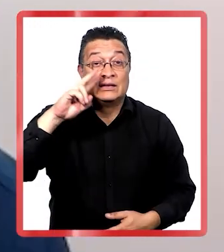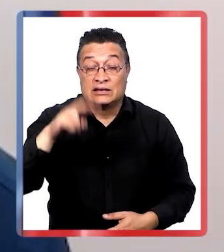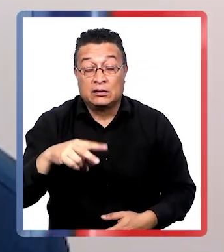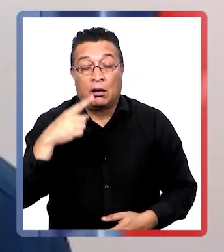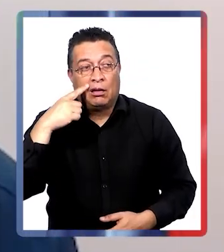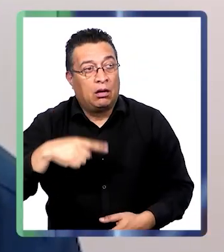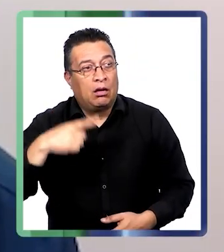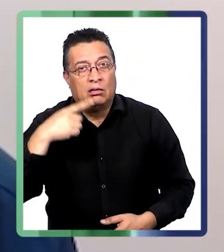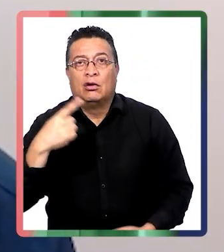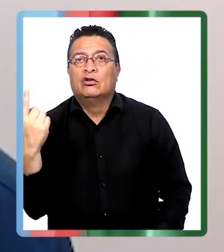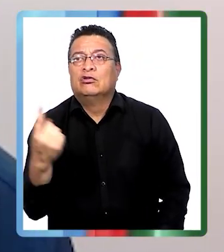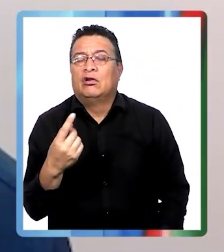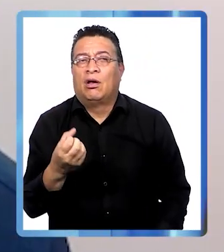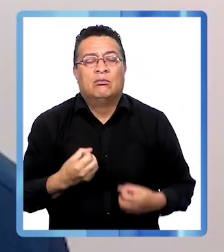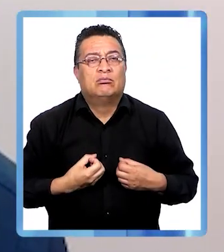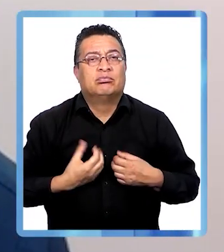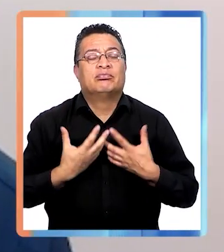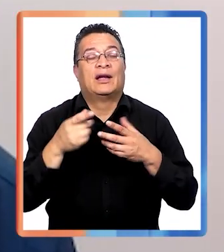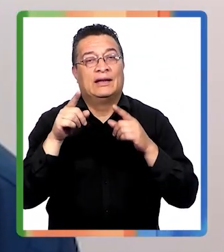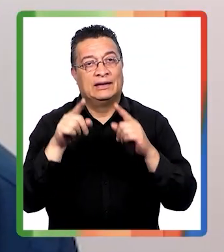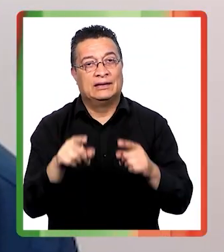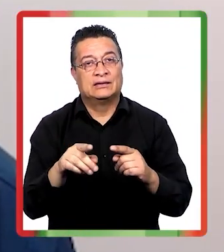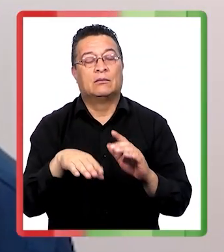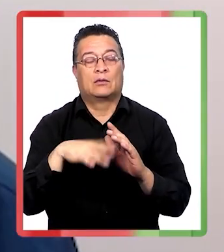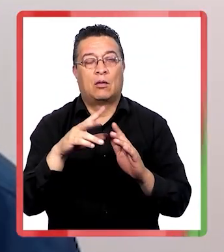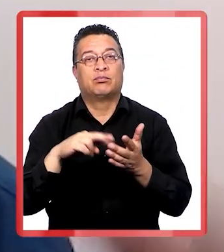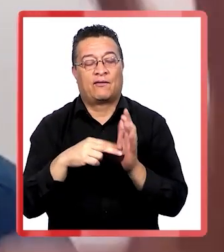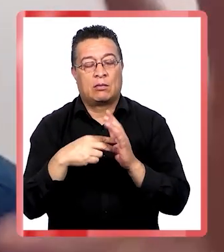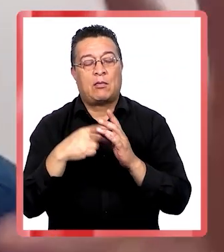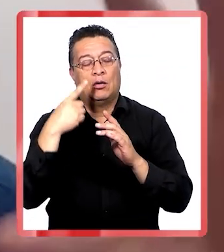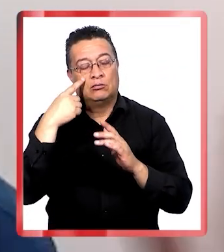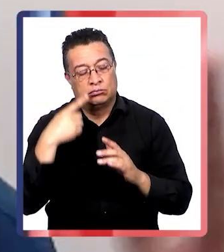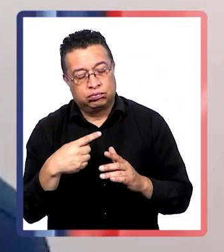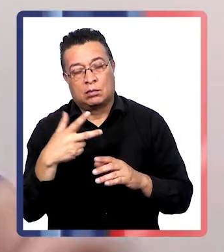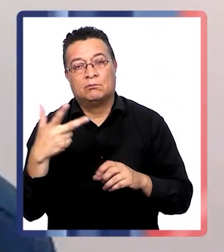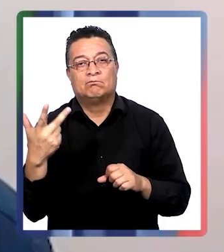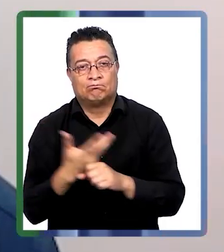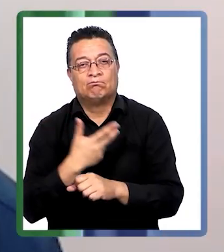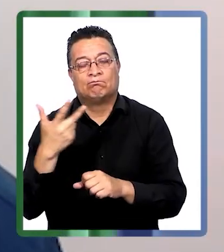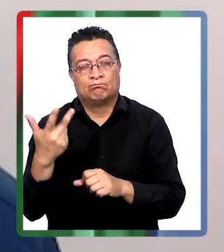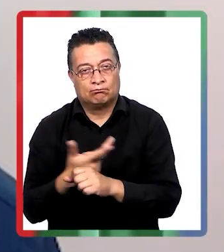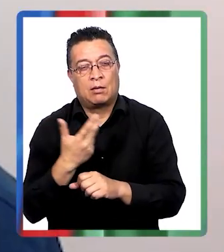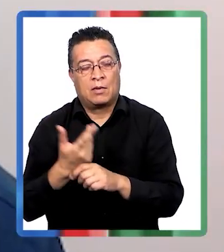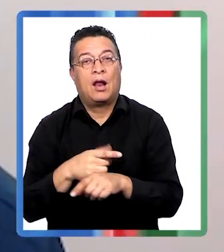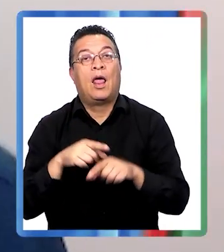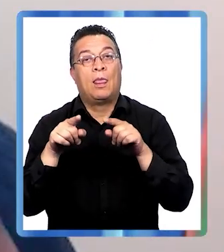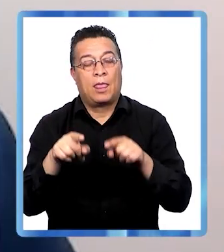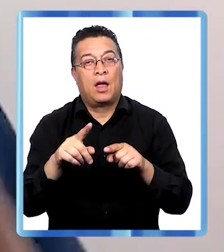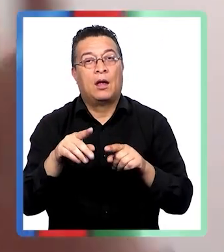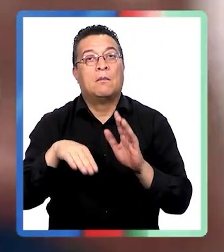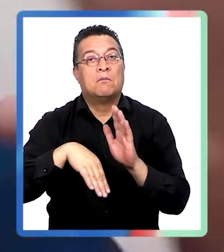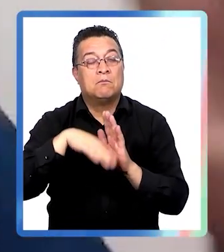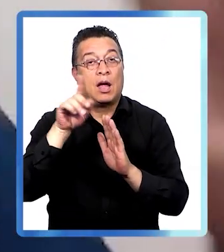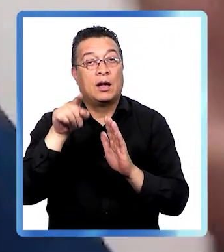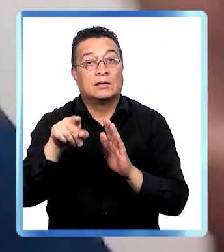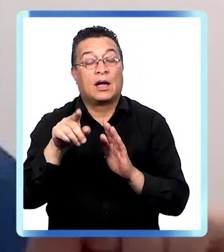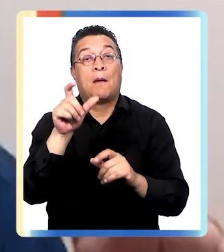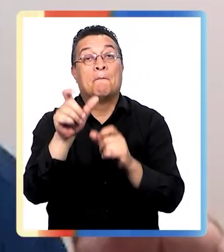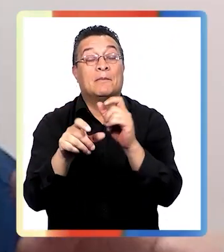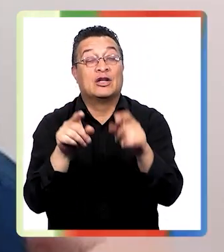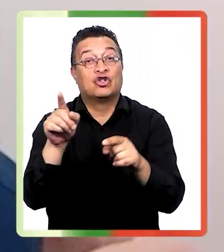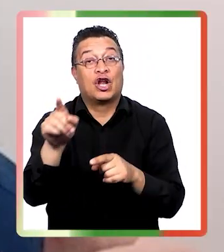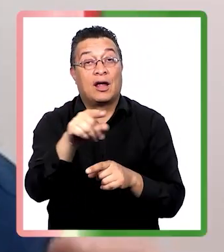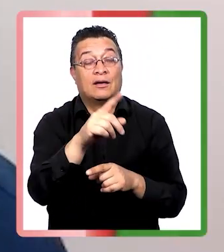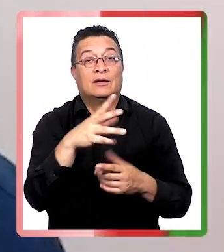llamamos nosotros insomnio primario, son las medidas de higiene del sueño, que yo expliqué hace un ratito, y el estándar